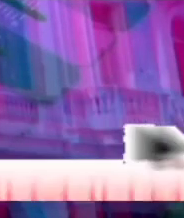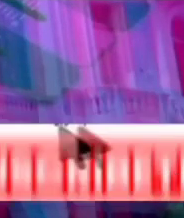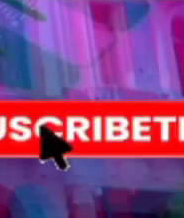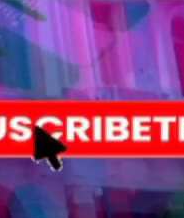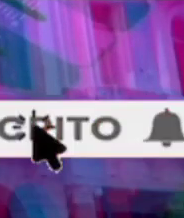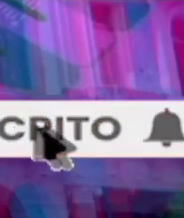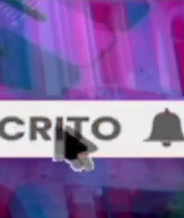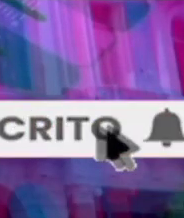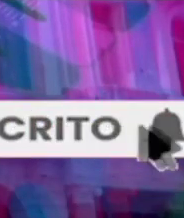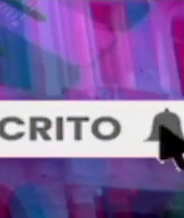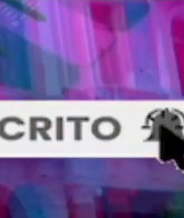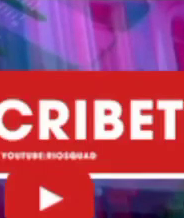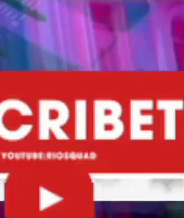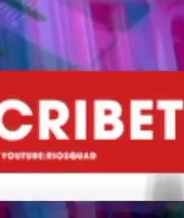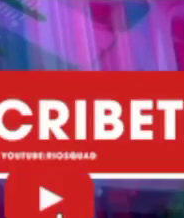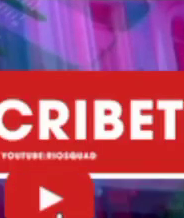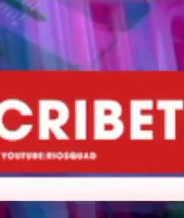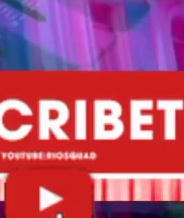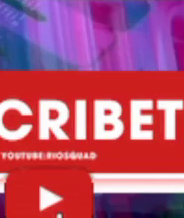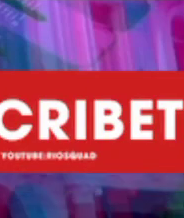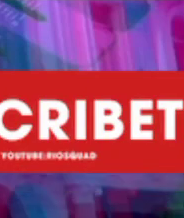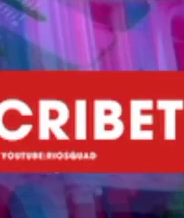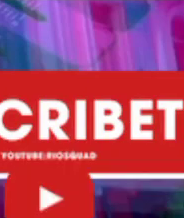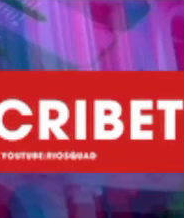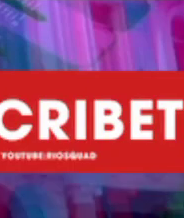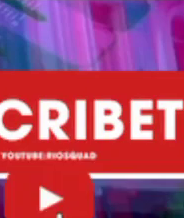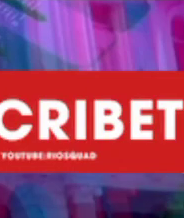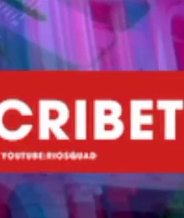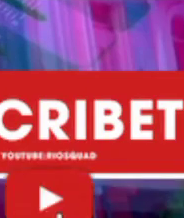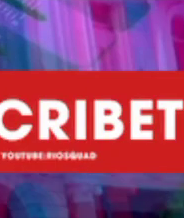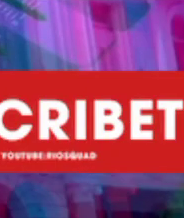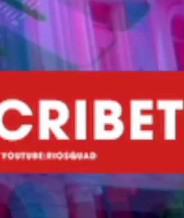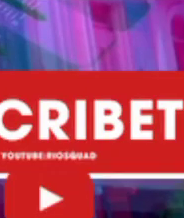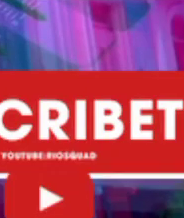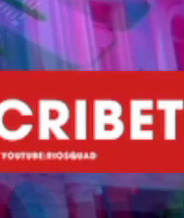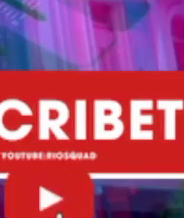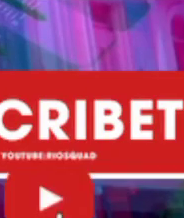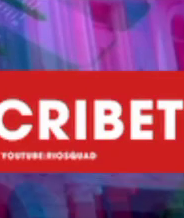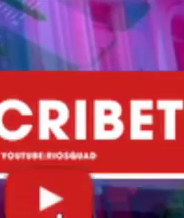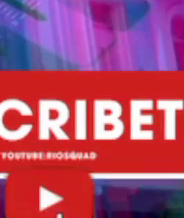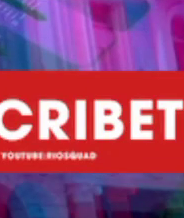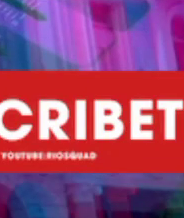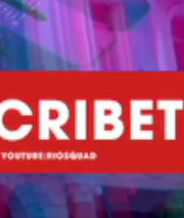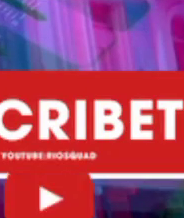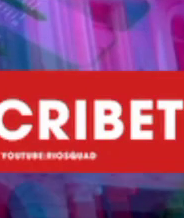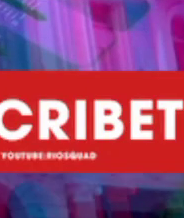nuevo material. CMHW, ahora en YouTube.